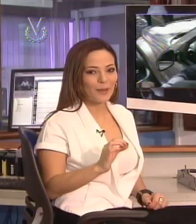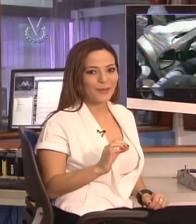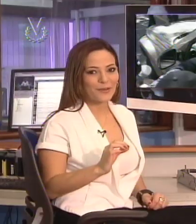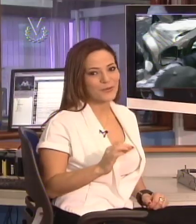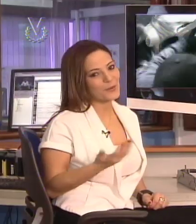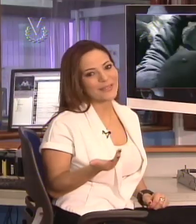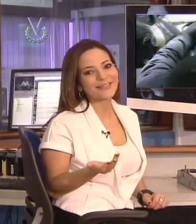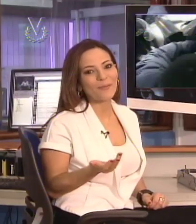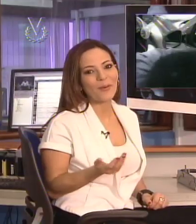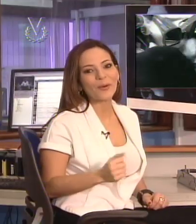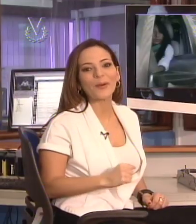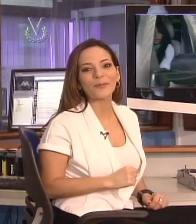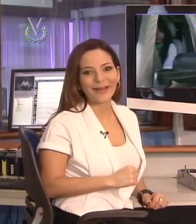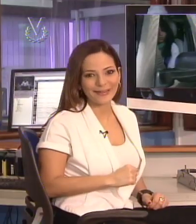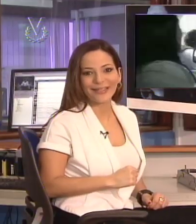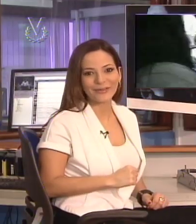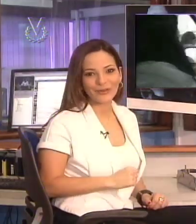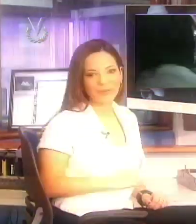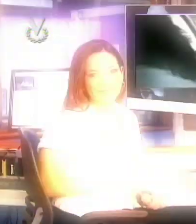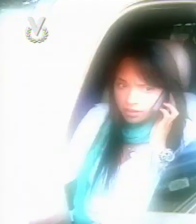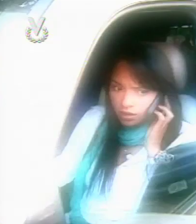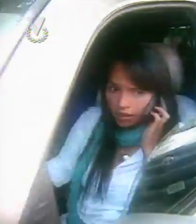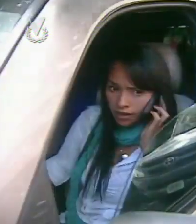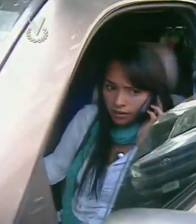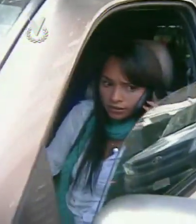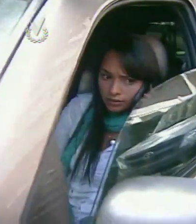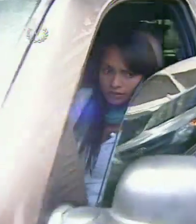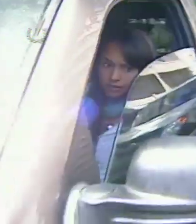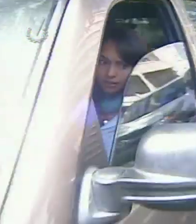Ser precavidos cuesta poco y vale tanto.